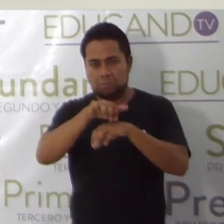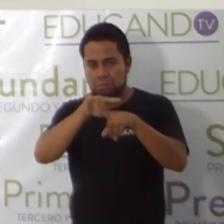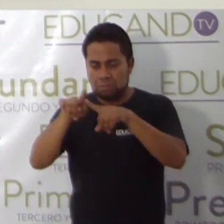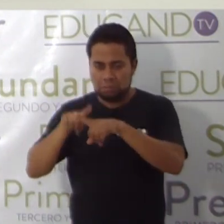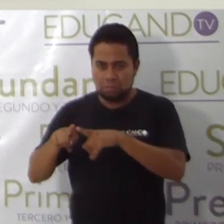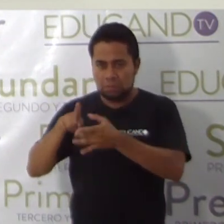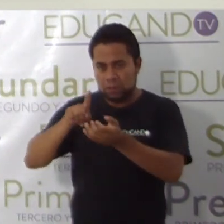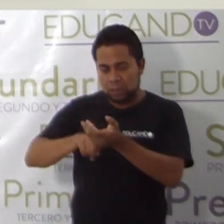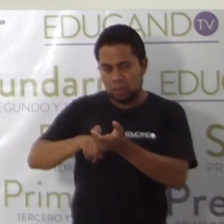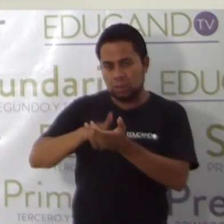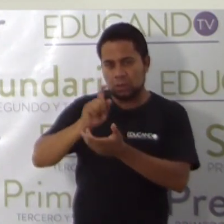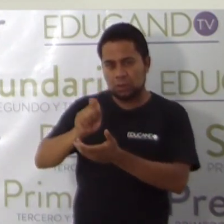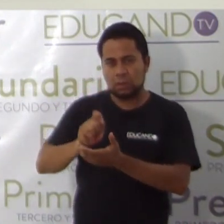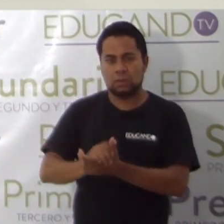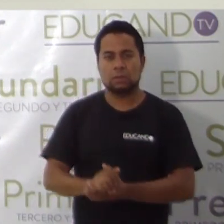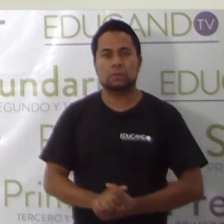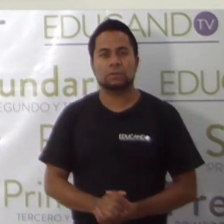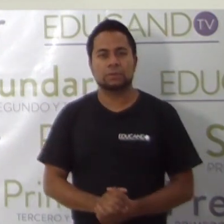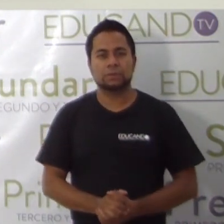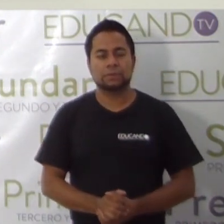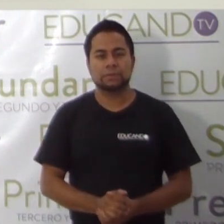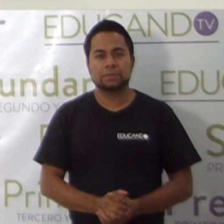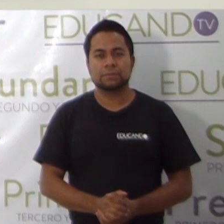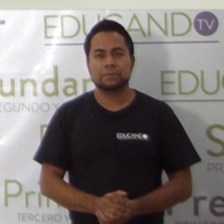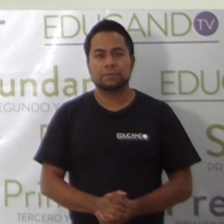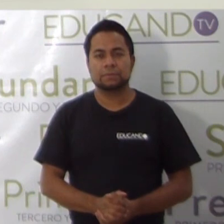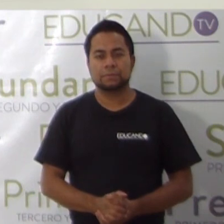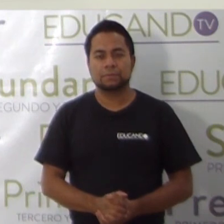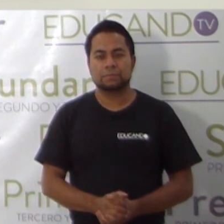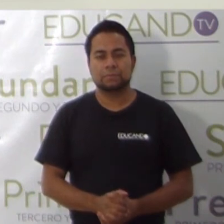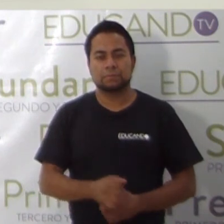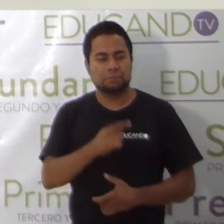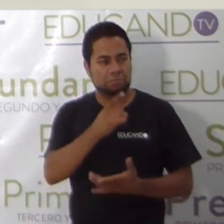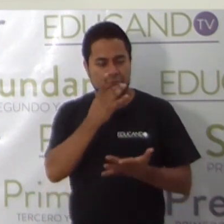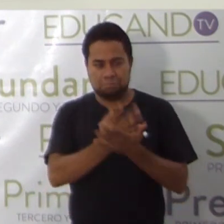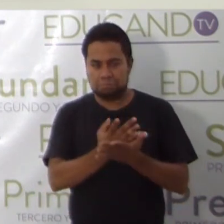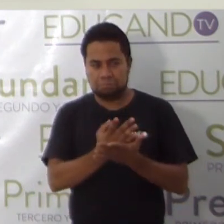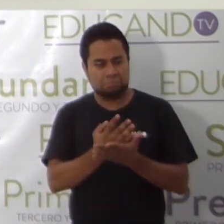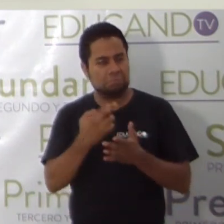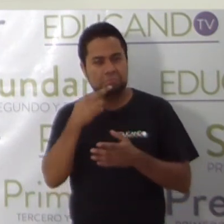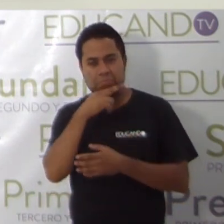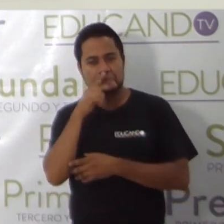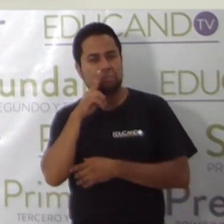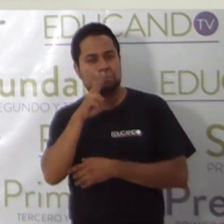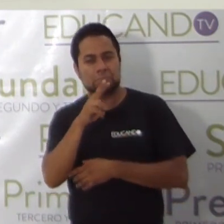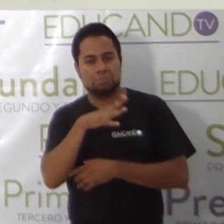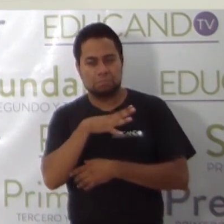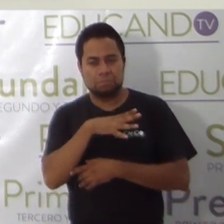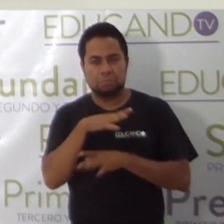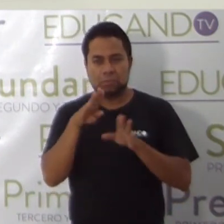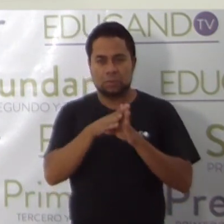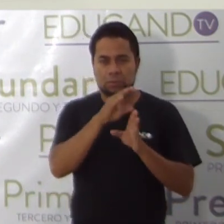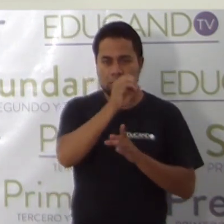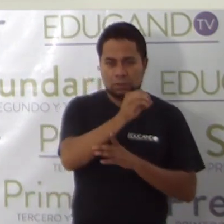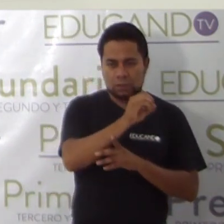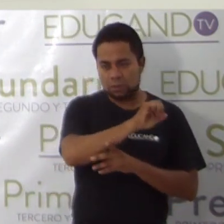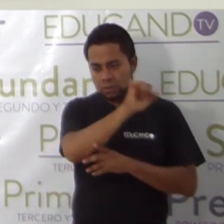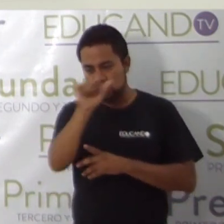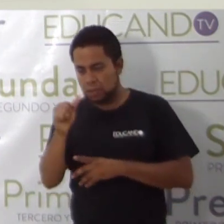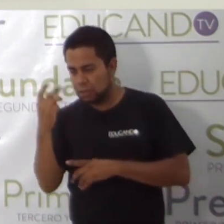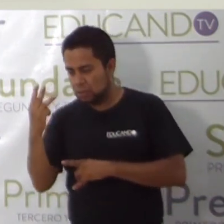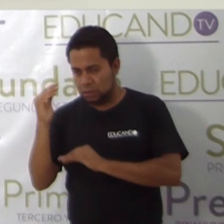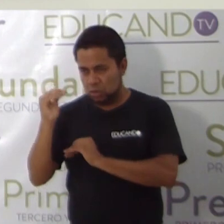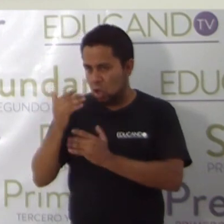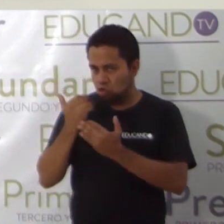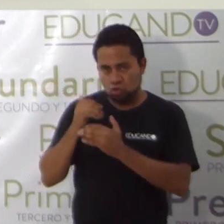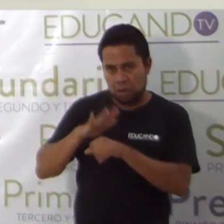nuestros datos estadísticos. Aquí solo vemos, a simple vista, que hay respuestas del 0 al 3, no hay